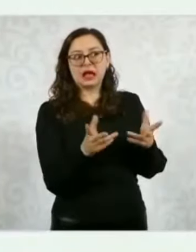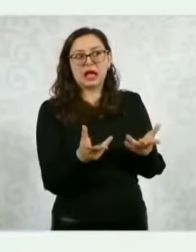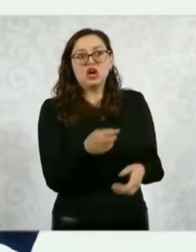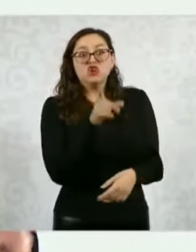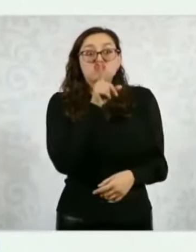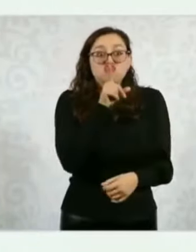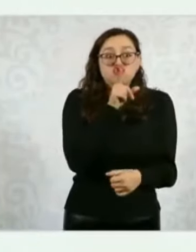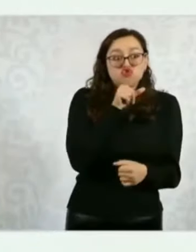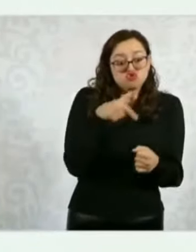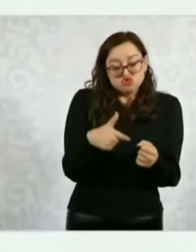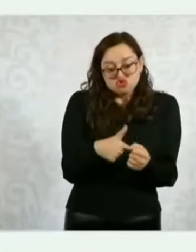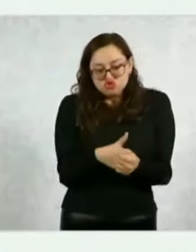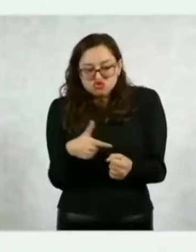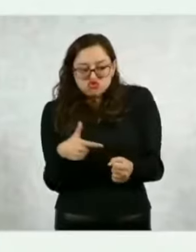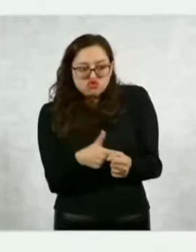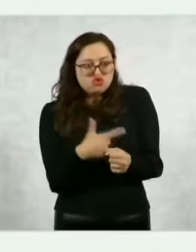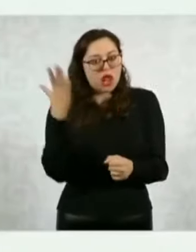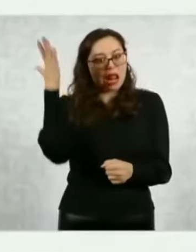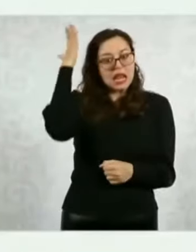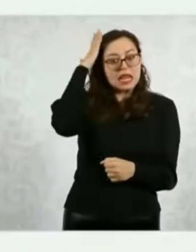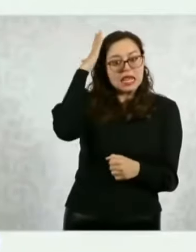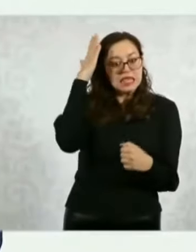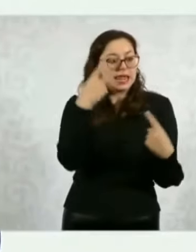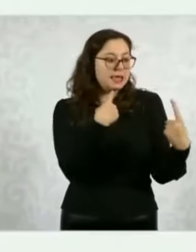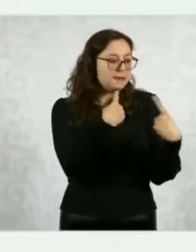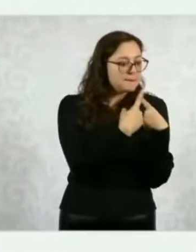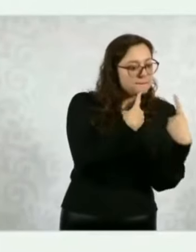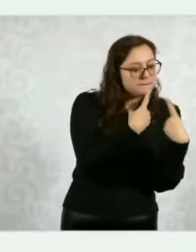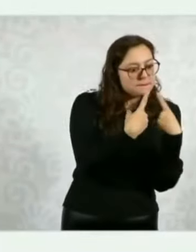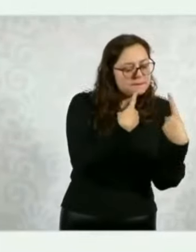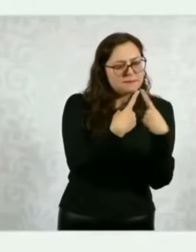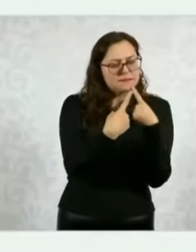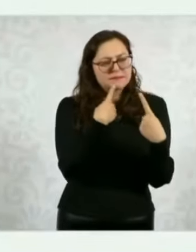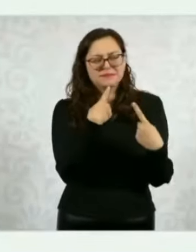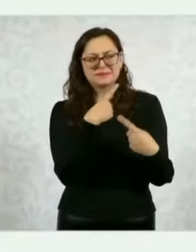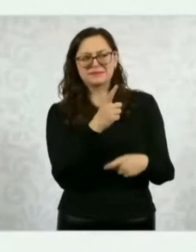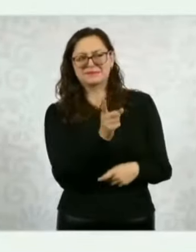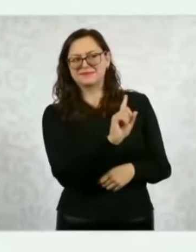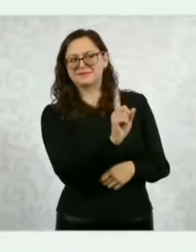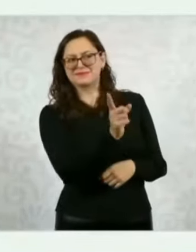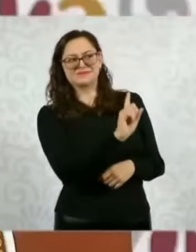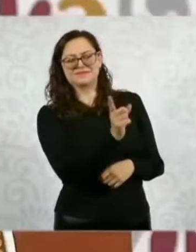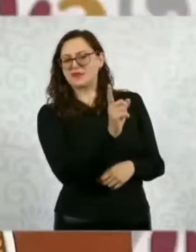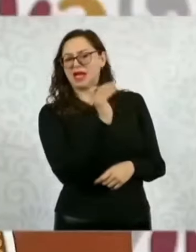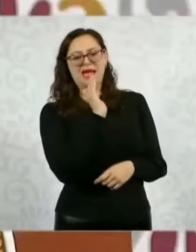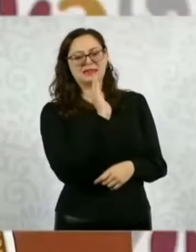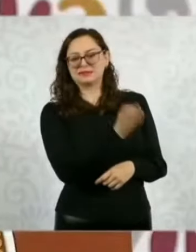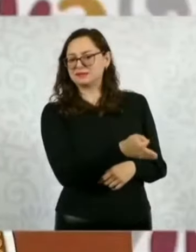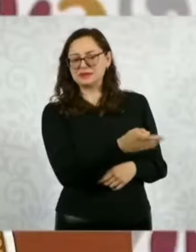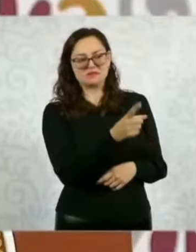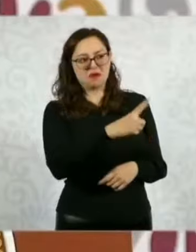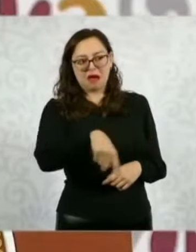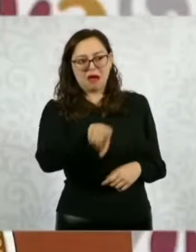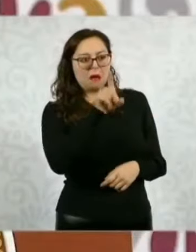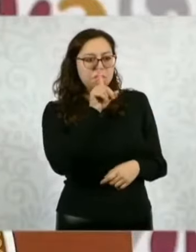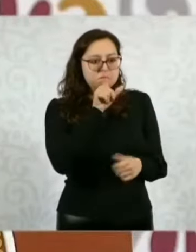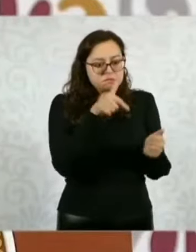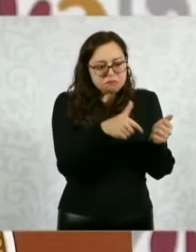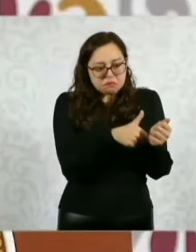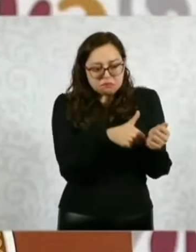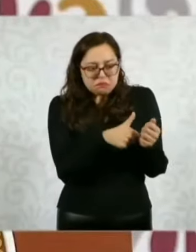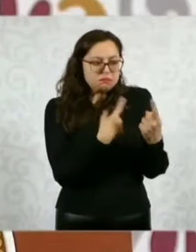de movimientos y los gobernantes pues era muy fuerte,